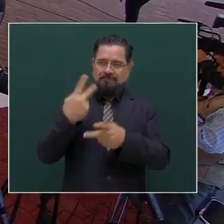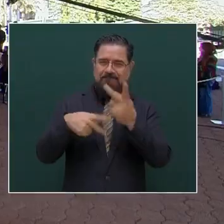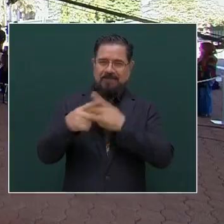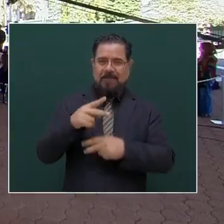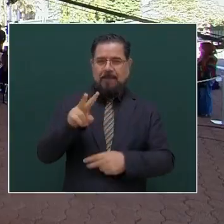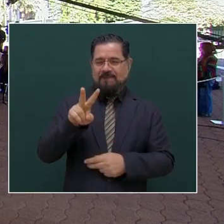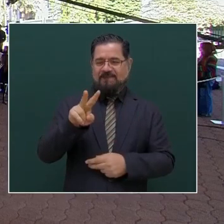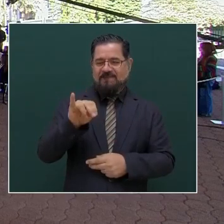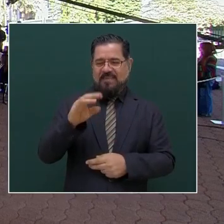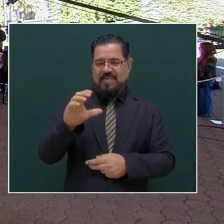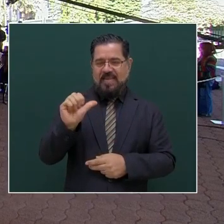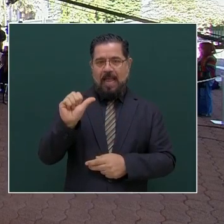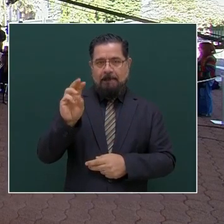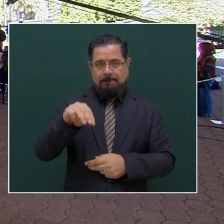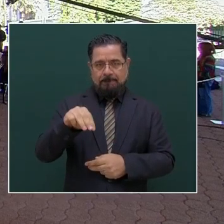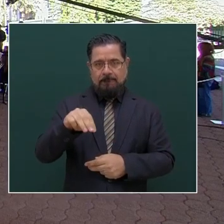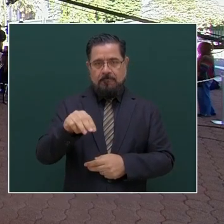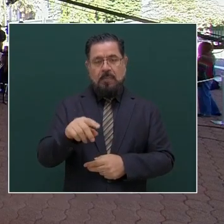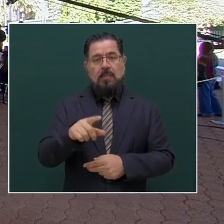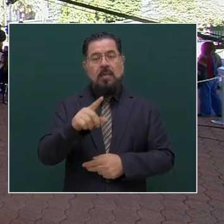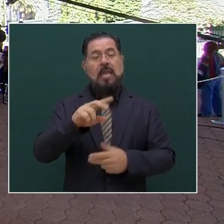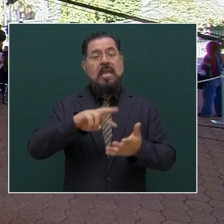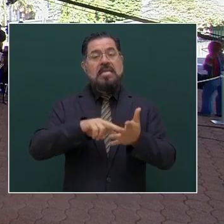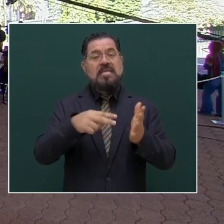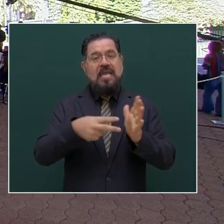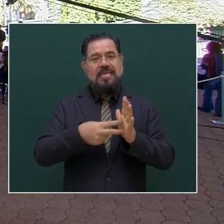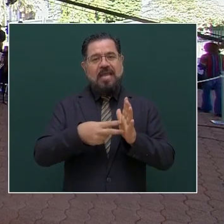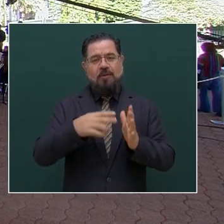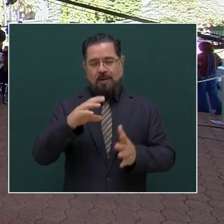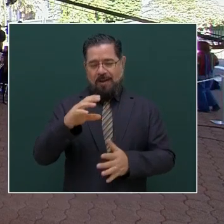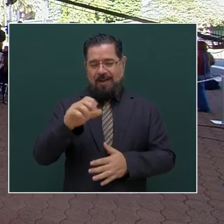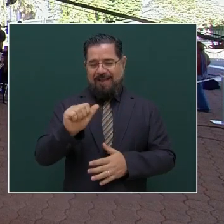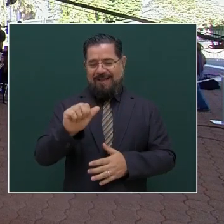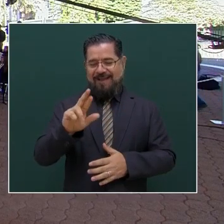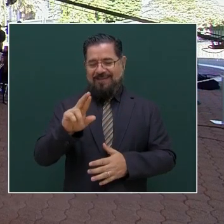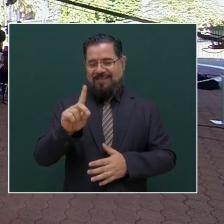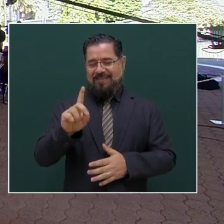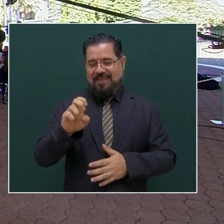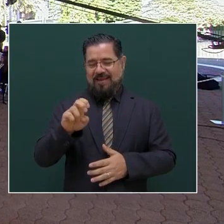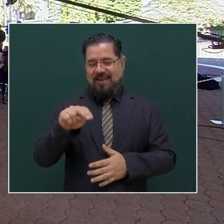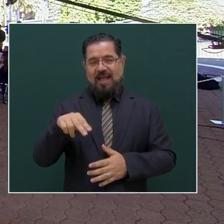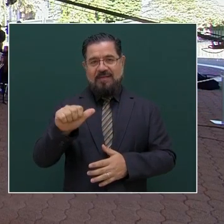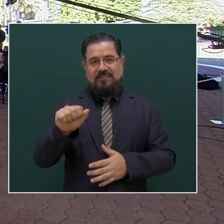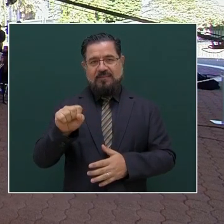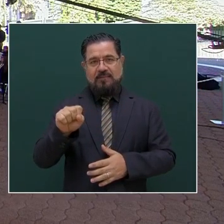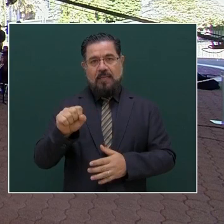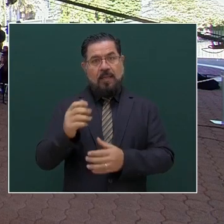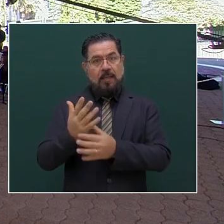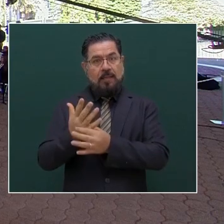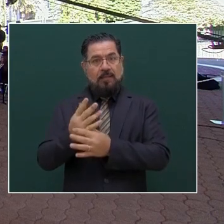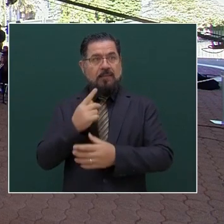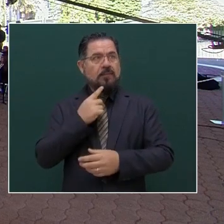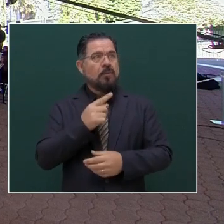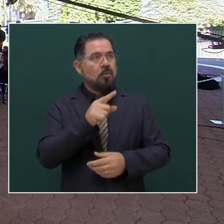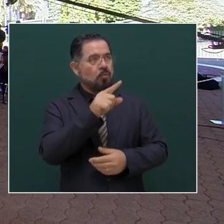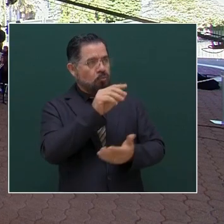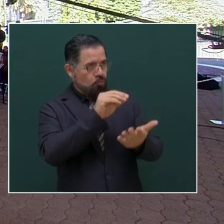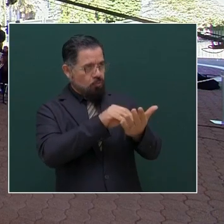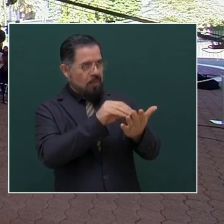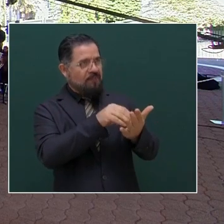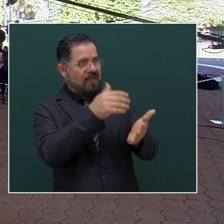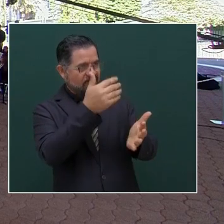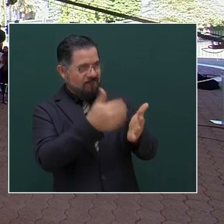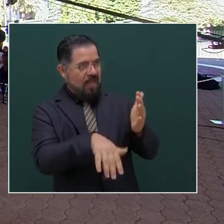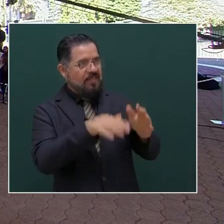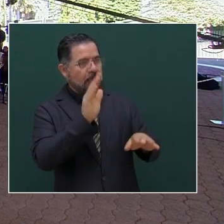el ingeniero Cárdenas le recordaba pues que había pendientes de justicia, y uno de